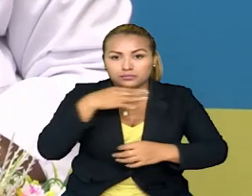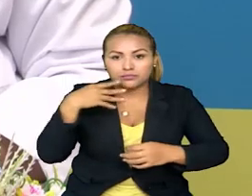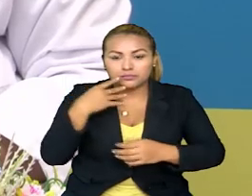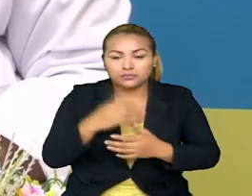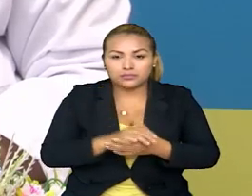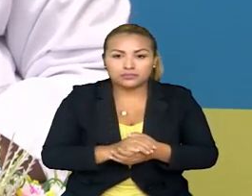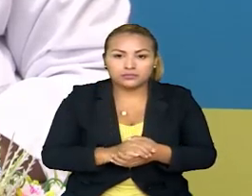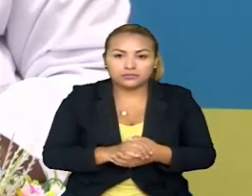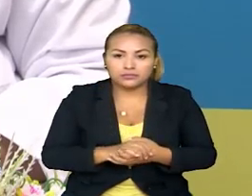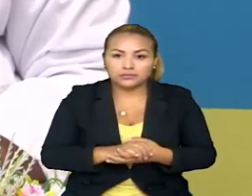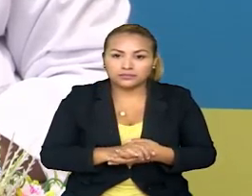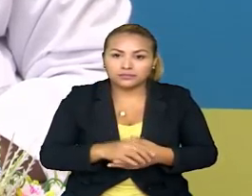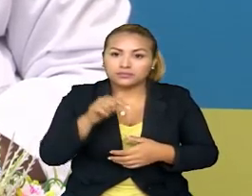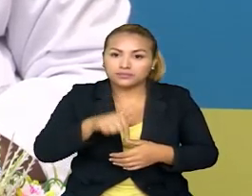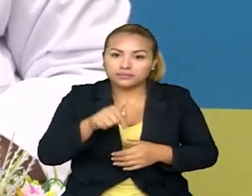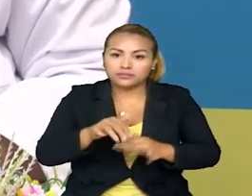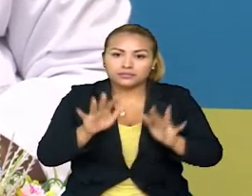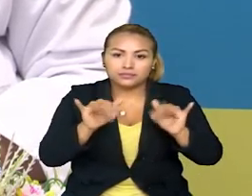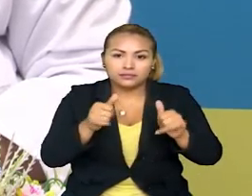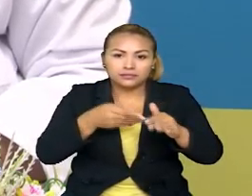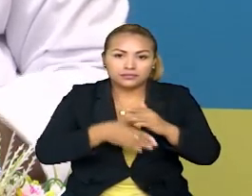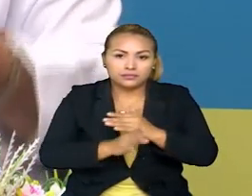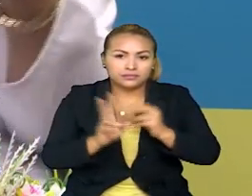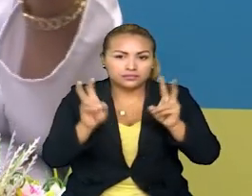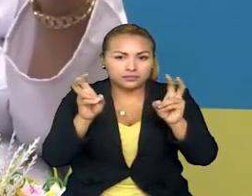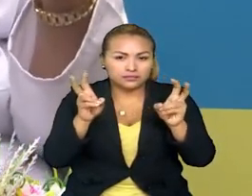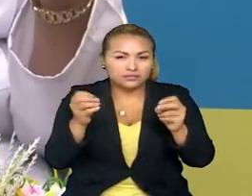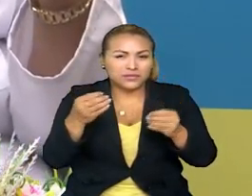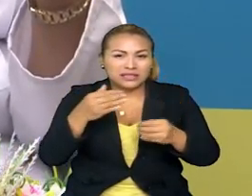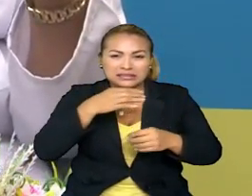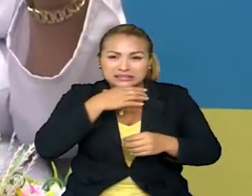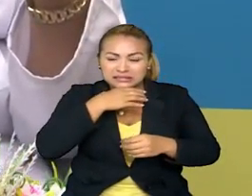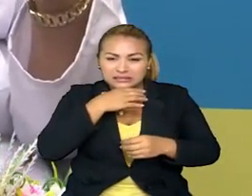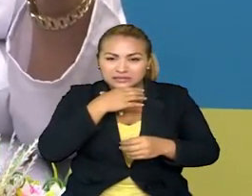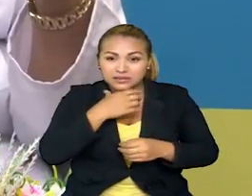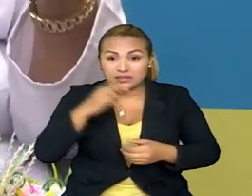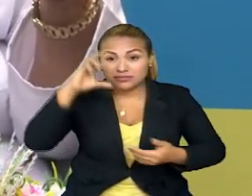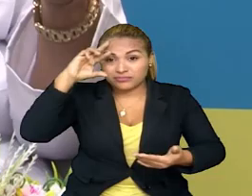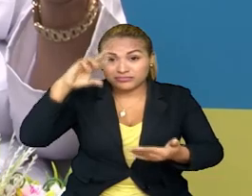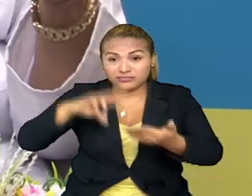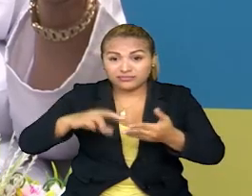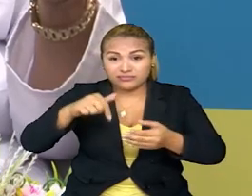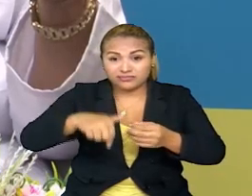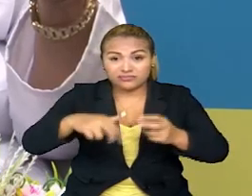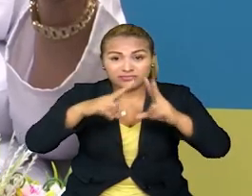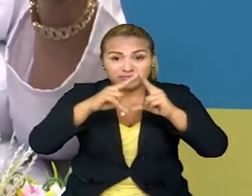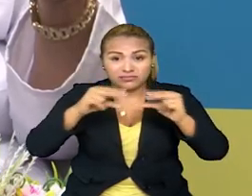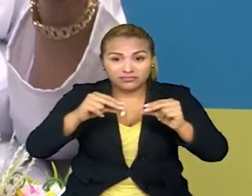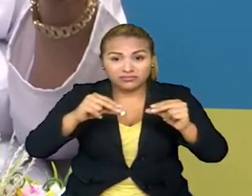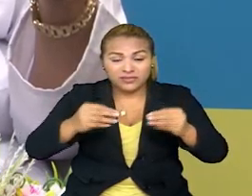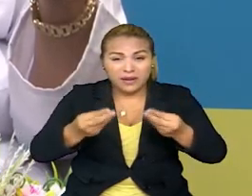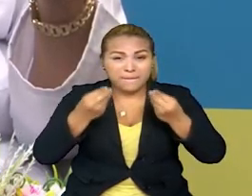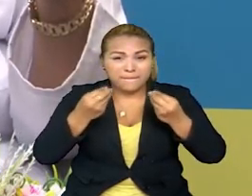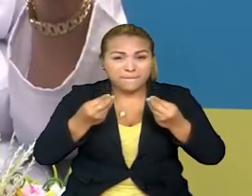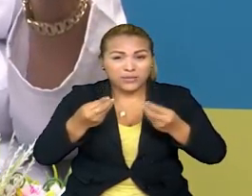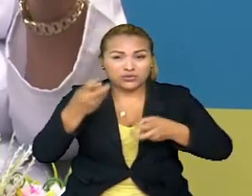tema muy muy delicado la verdad recordemos de que nicaragua es un país endémico para dengue